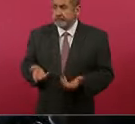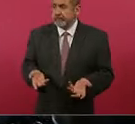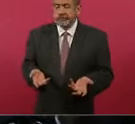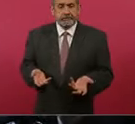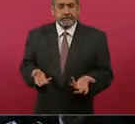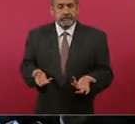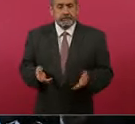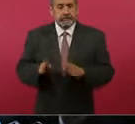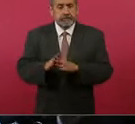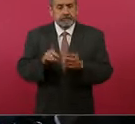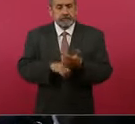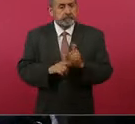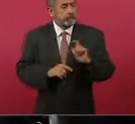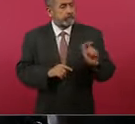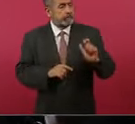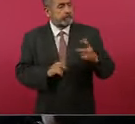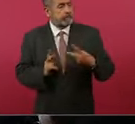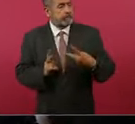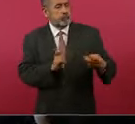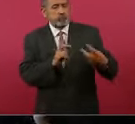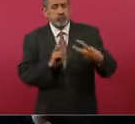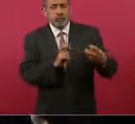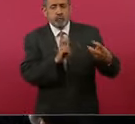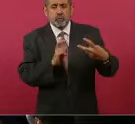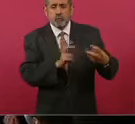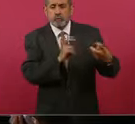después de la ordeña